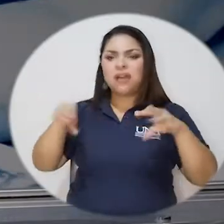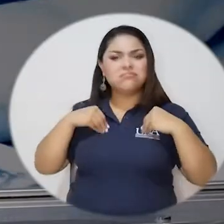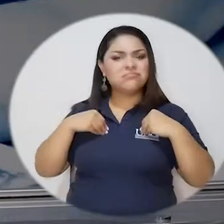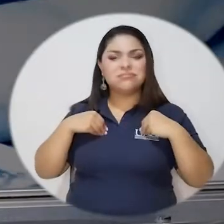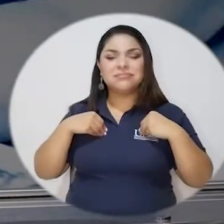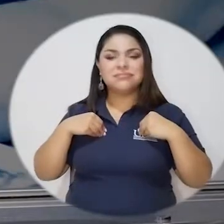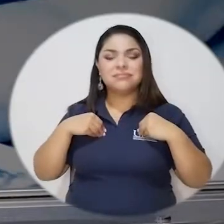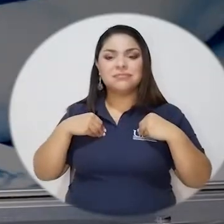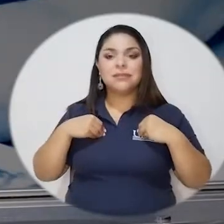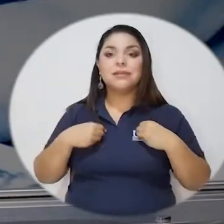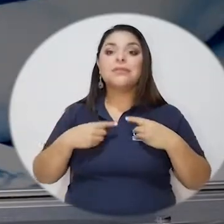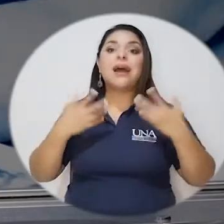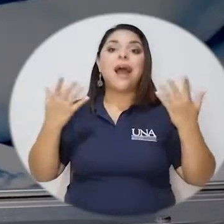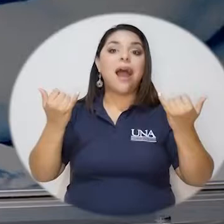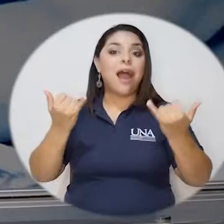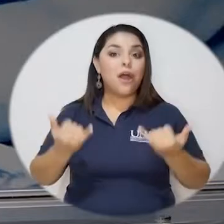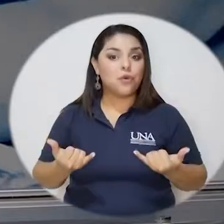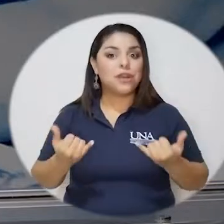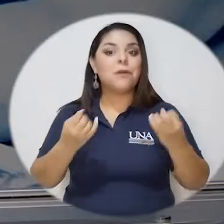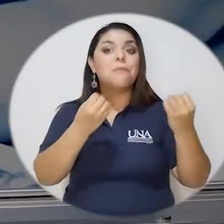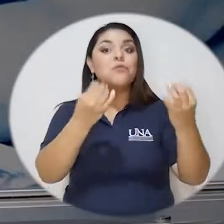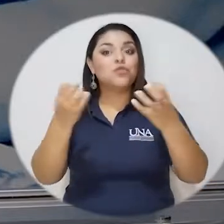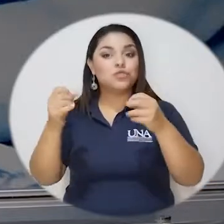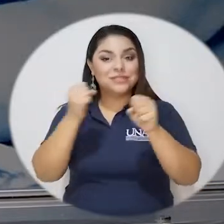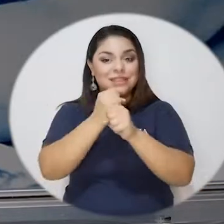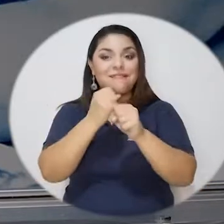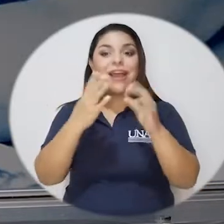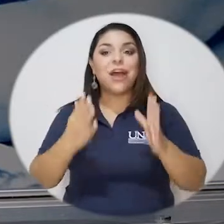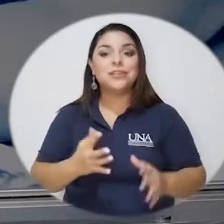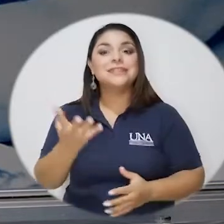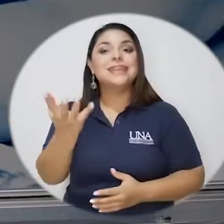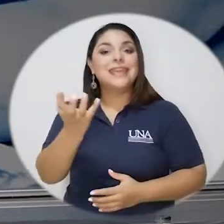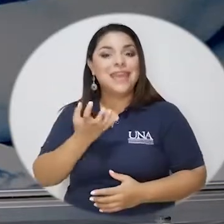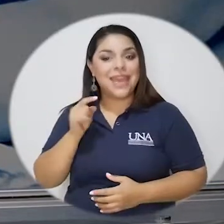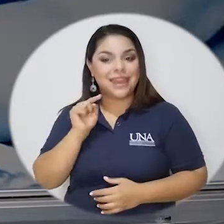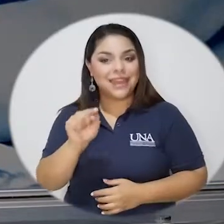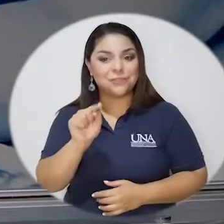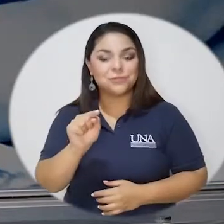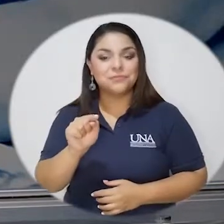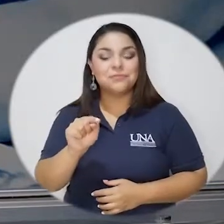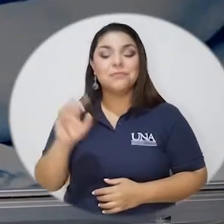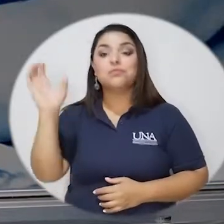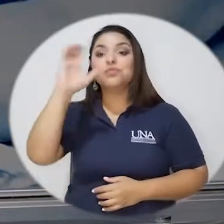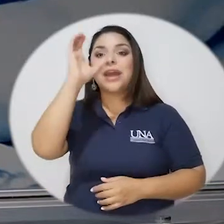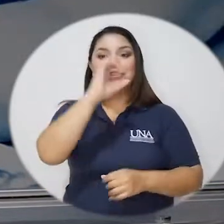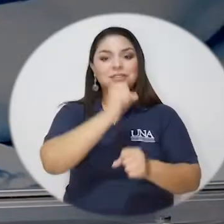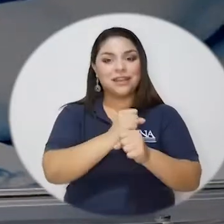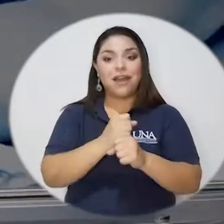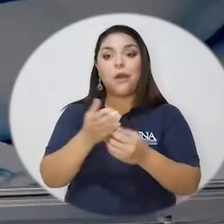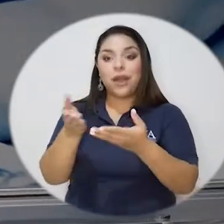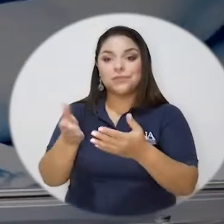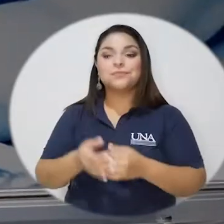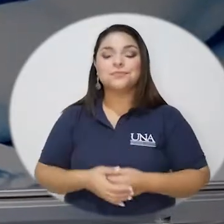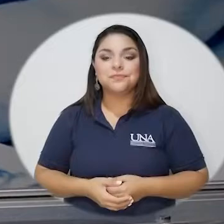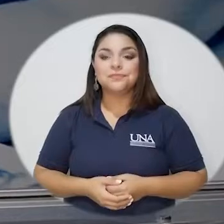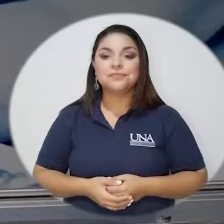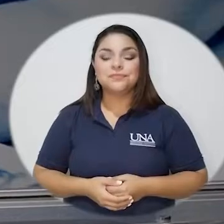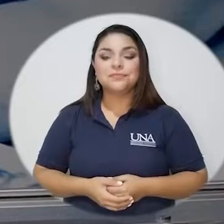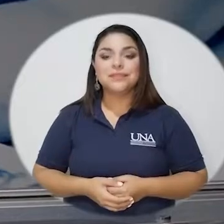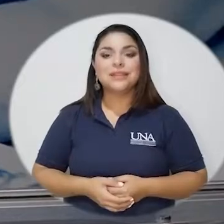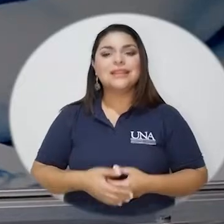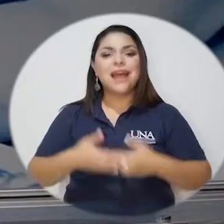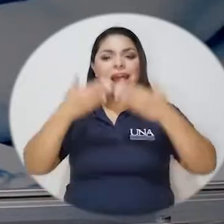oponían enormemente. Se la desearan en este momento una gran cantidad de trabajadores que están más bien buscando empleo desde hace años.